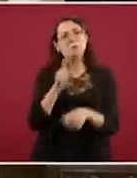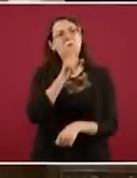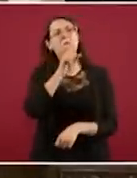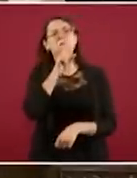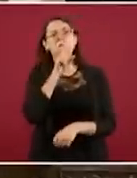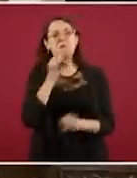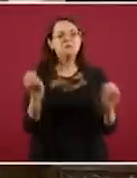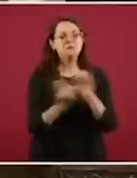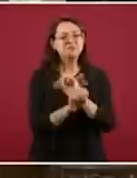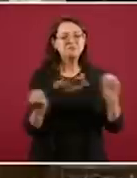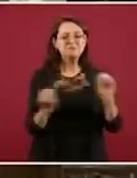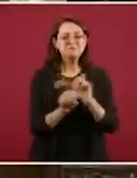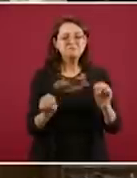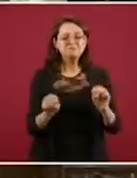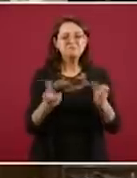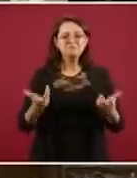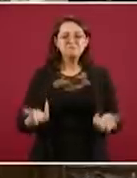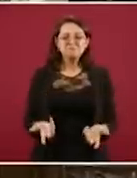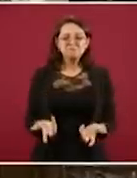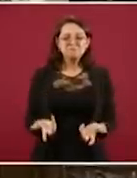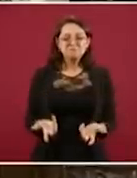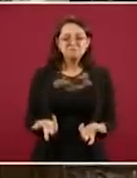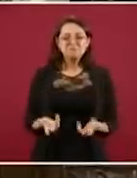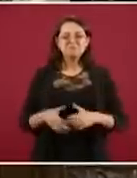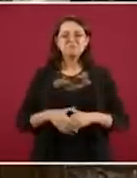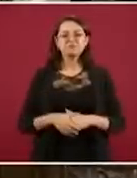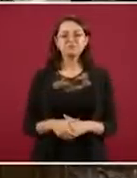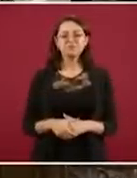y que